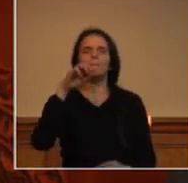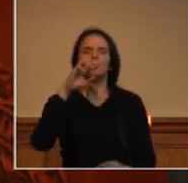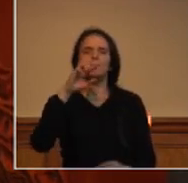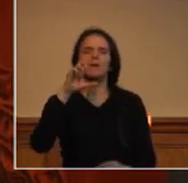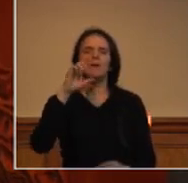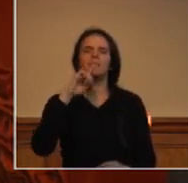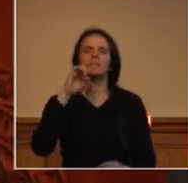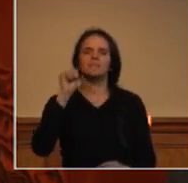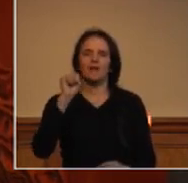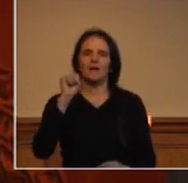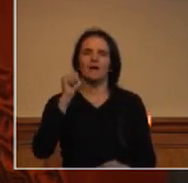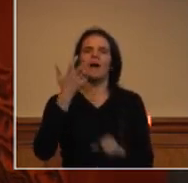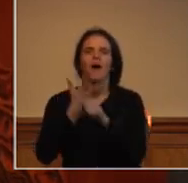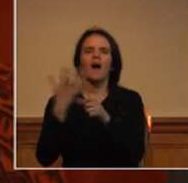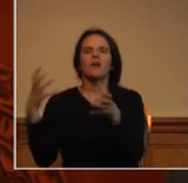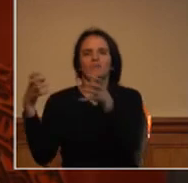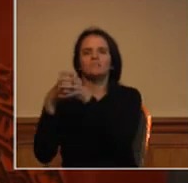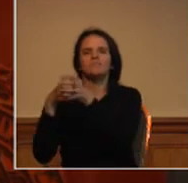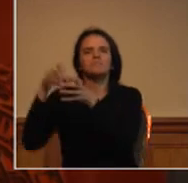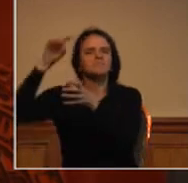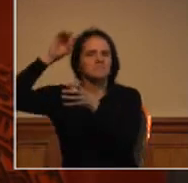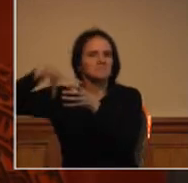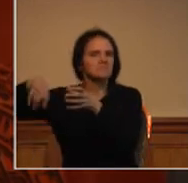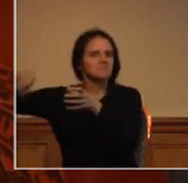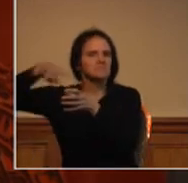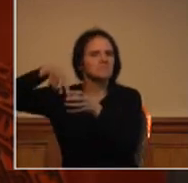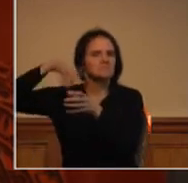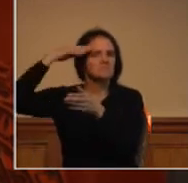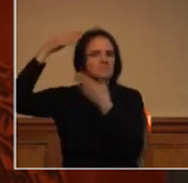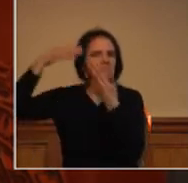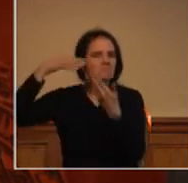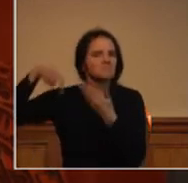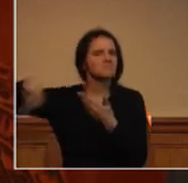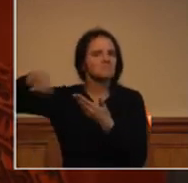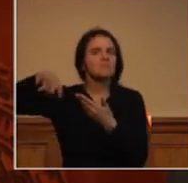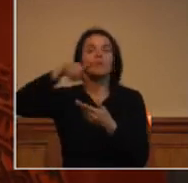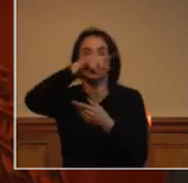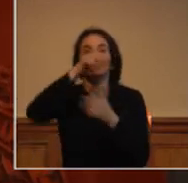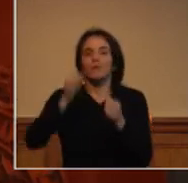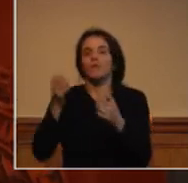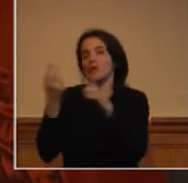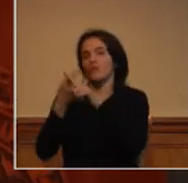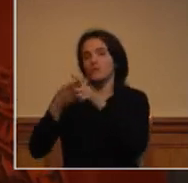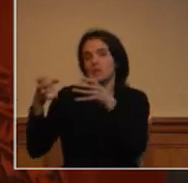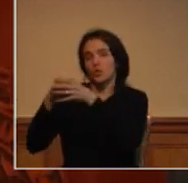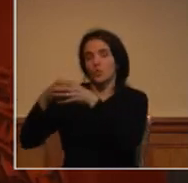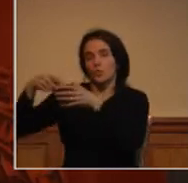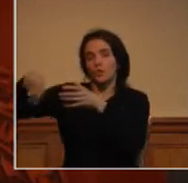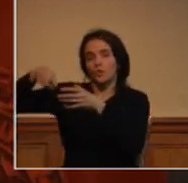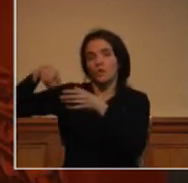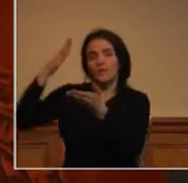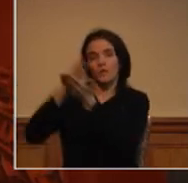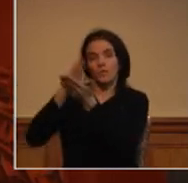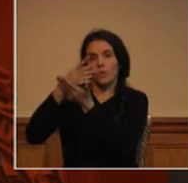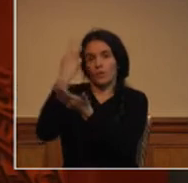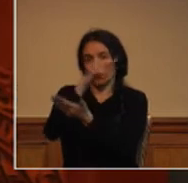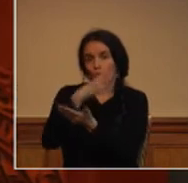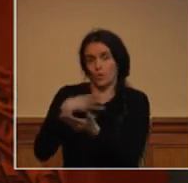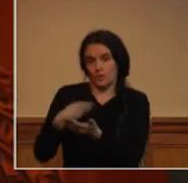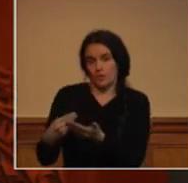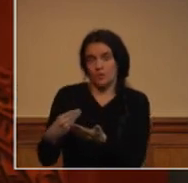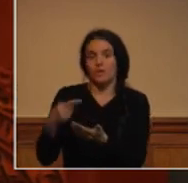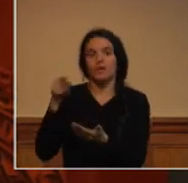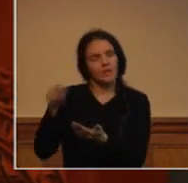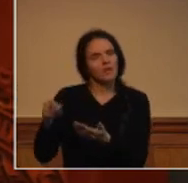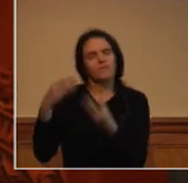Ignacia Larraín, sí. Está todo el equipo de psicólogas, están las Fonos. Tú puedes conversar con ellas. Yo te aseguro que en estas dimensiones ellas